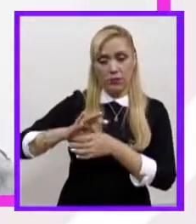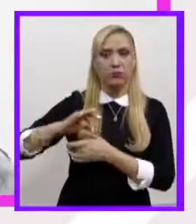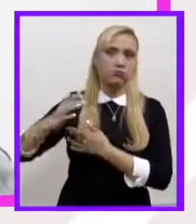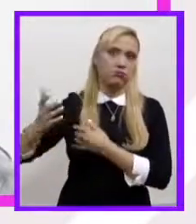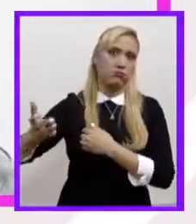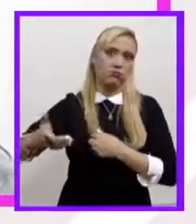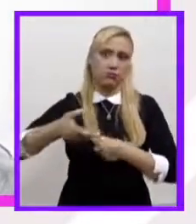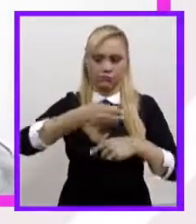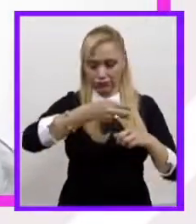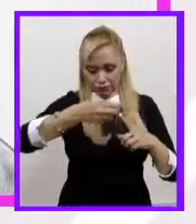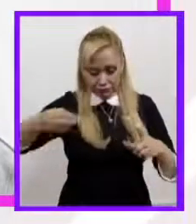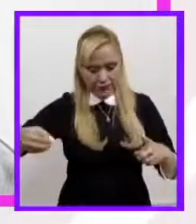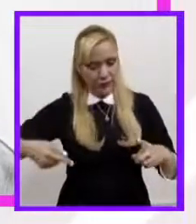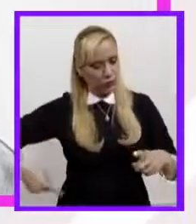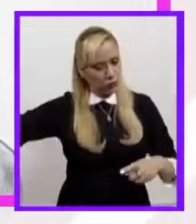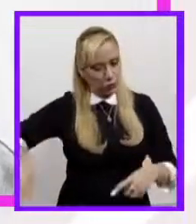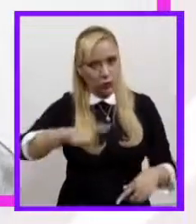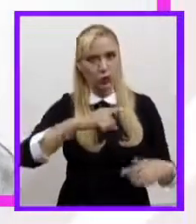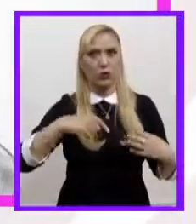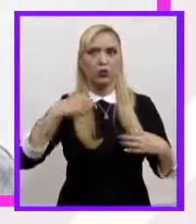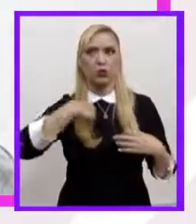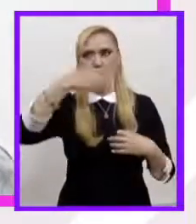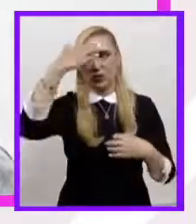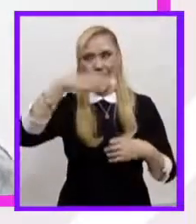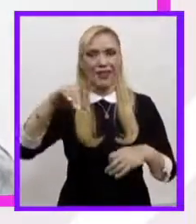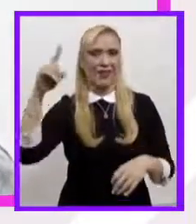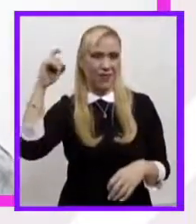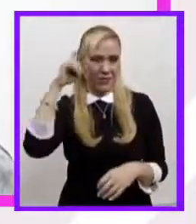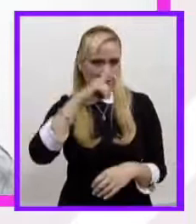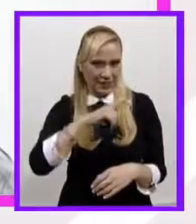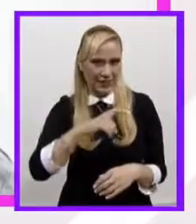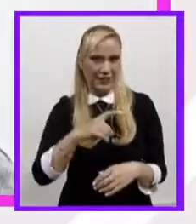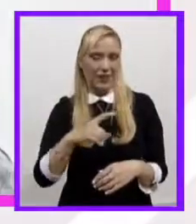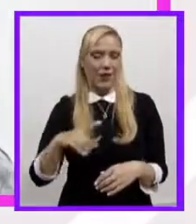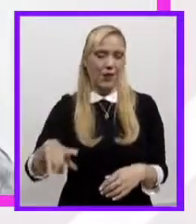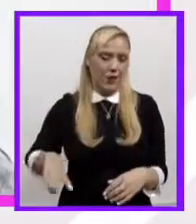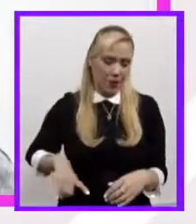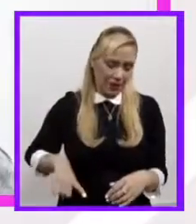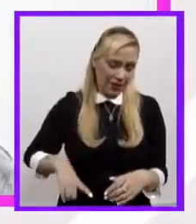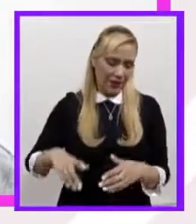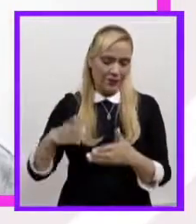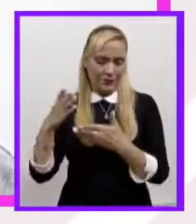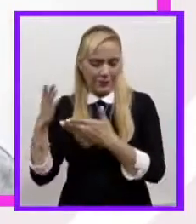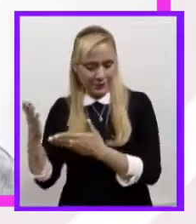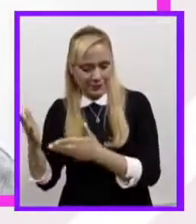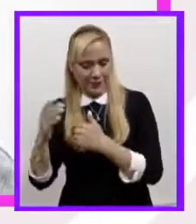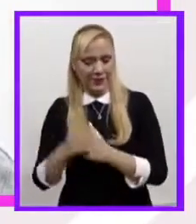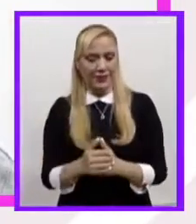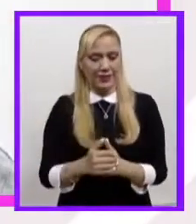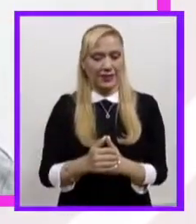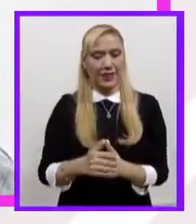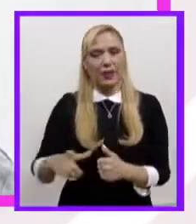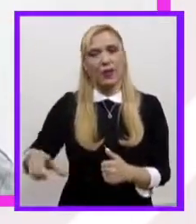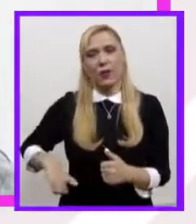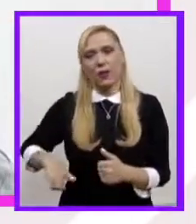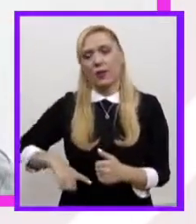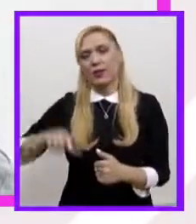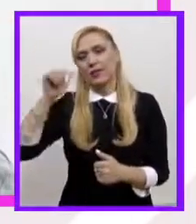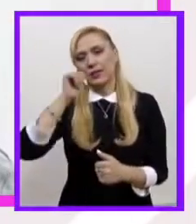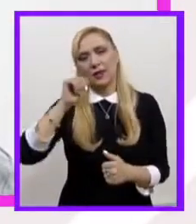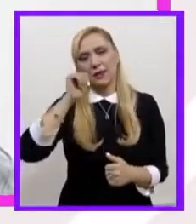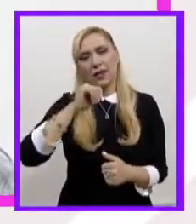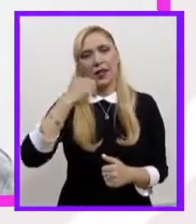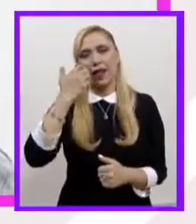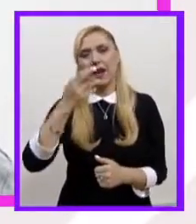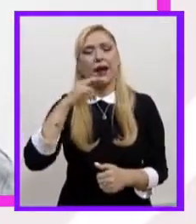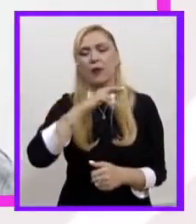estos espacios. Yo sé que es muy complicado hablar del espacio público porque en el espacio público siempre queremos sancionar